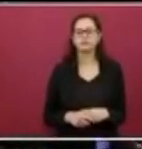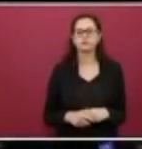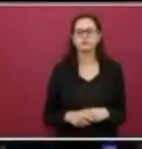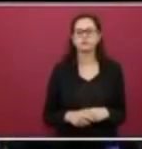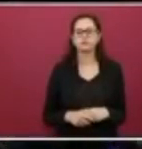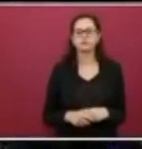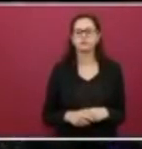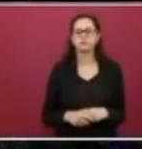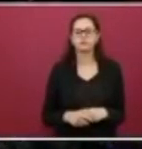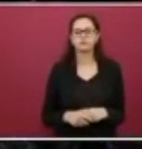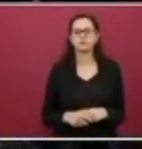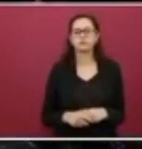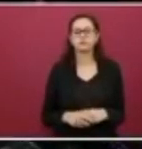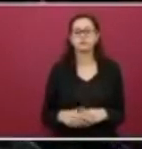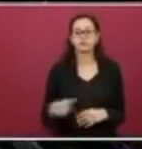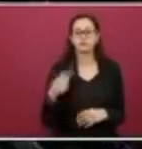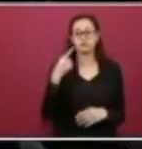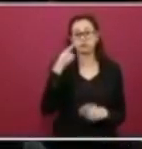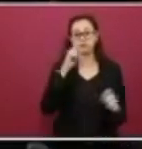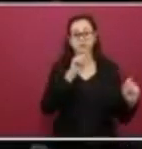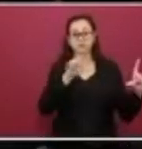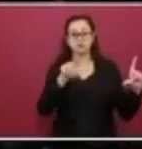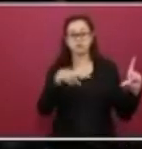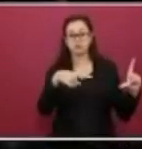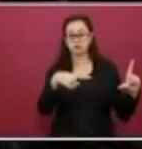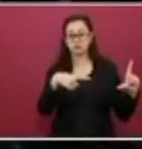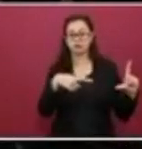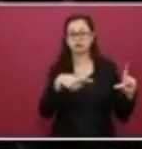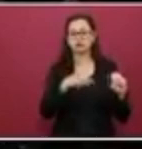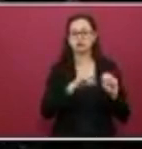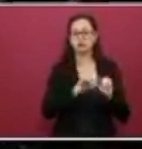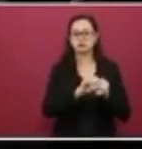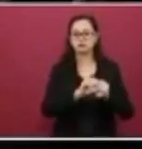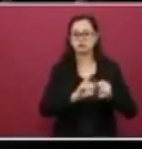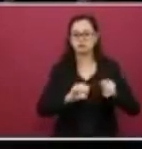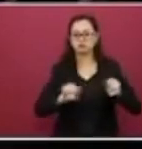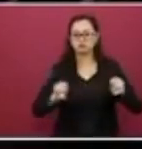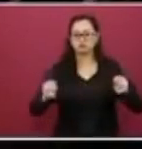y ese gasoducto se construyó